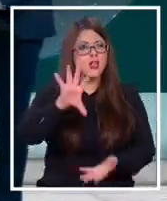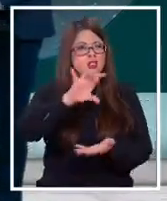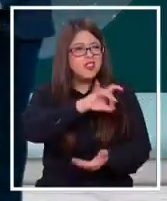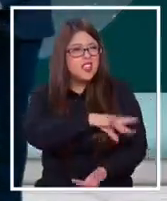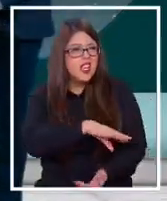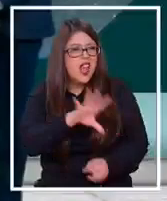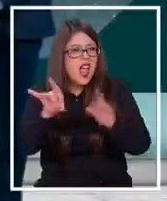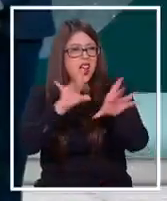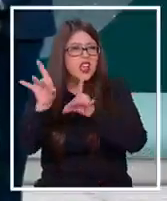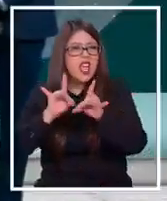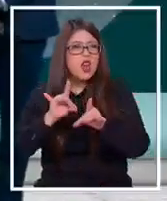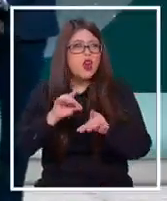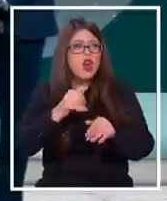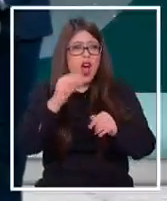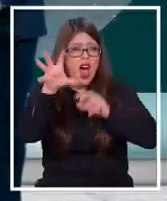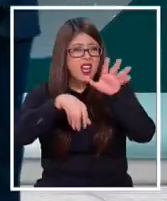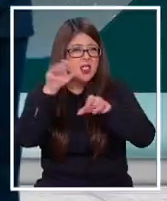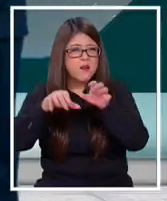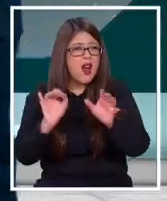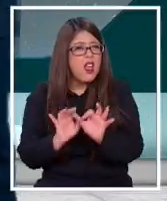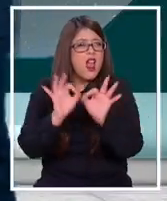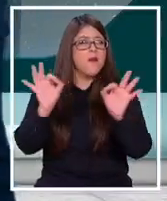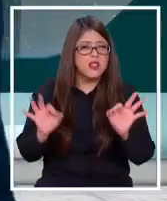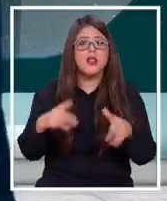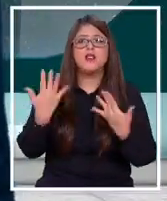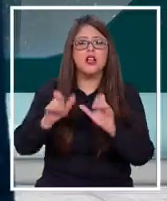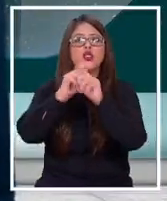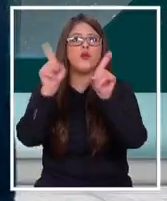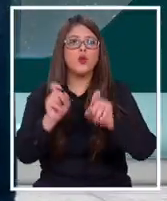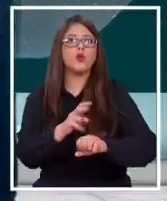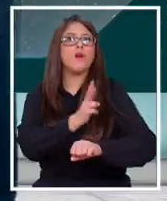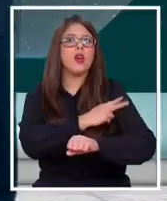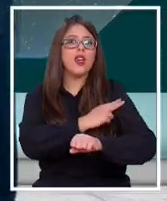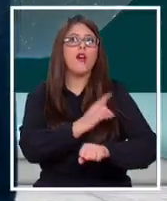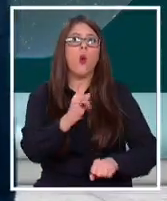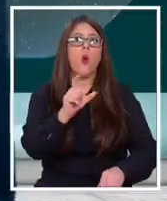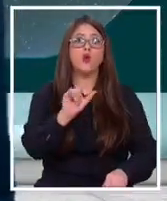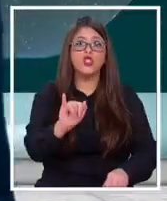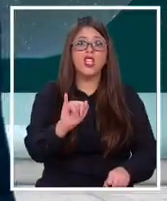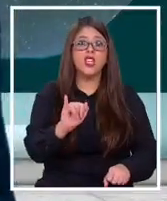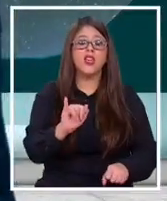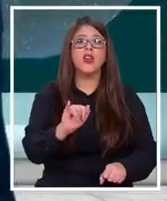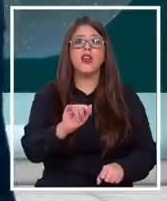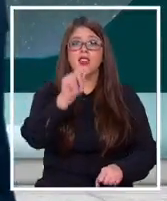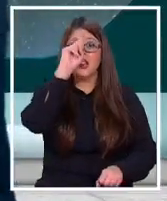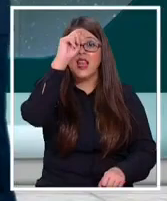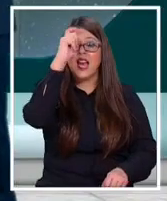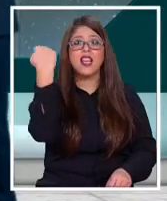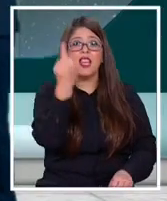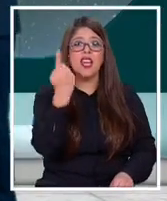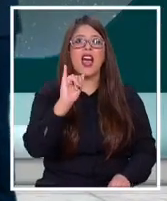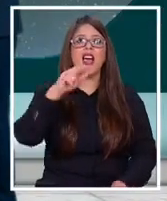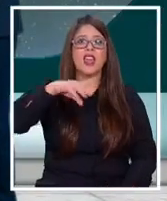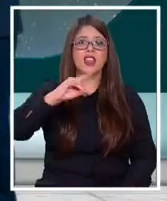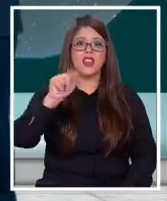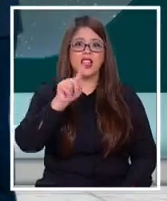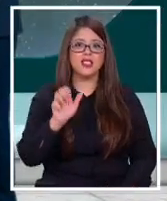a las llamas? Se lo preguntamos al jefe de la UCI de la Clínica Indisa, nuestro doctor Sebastián